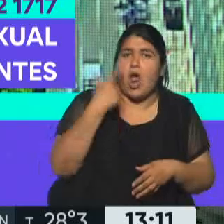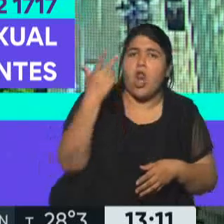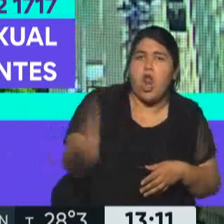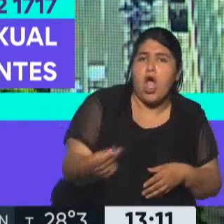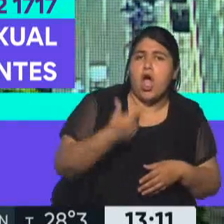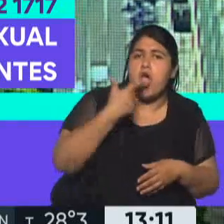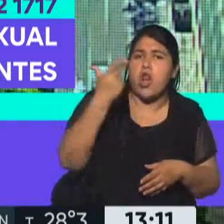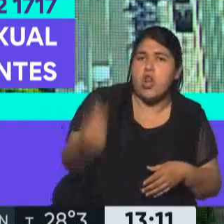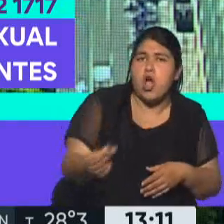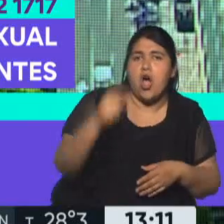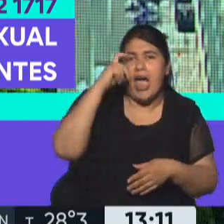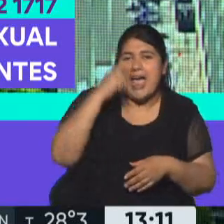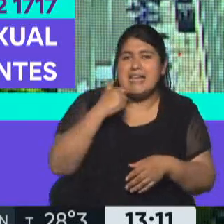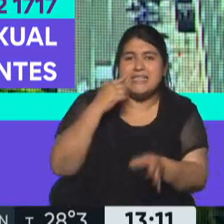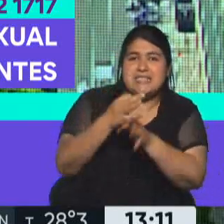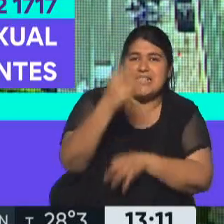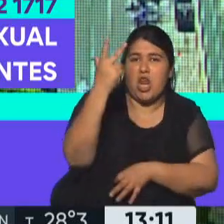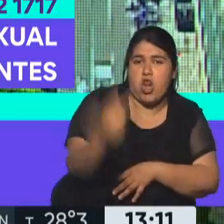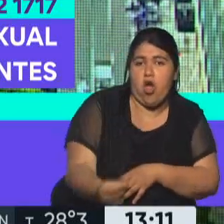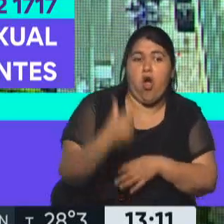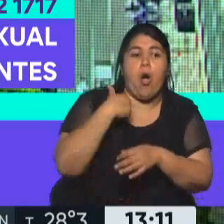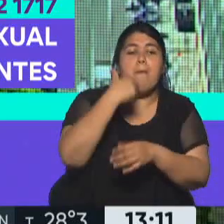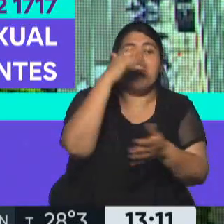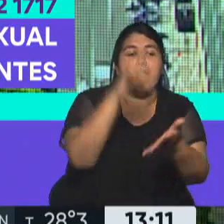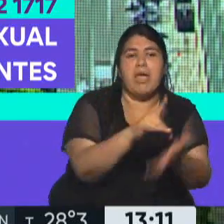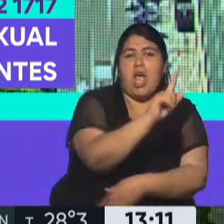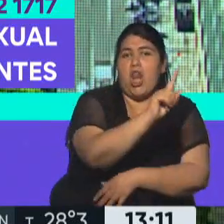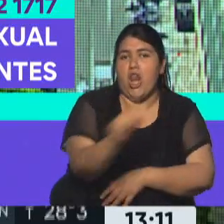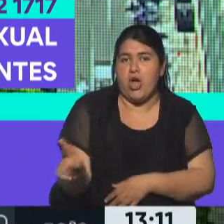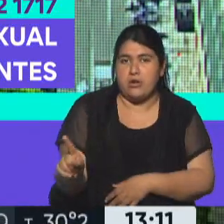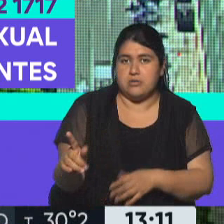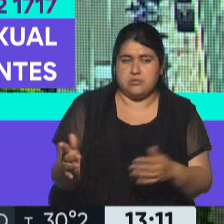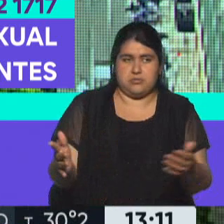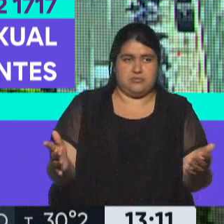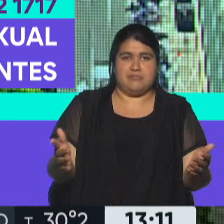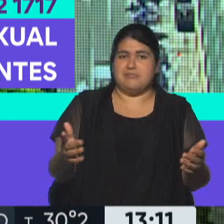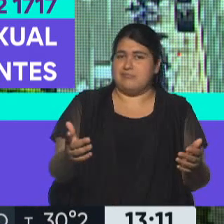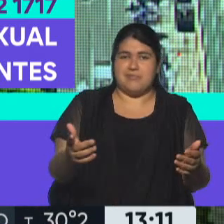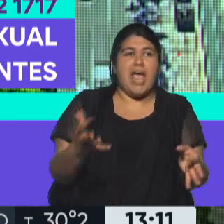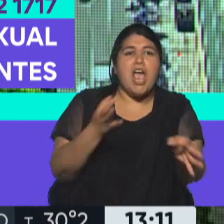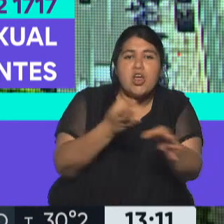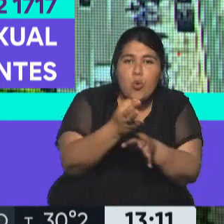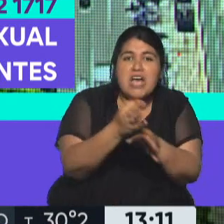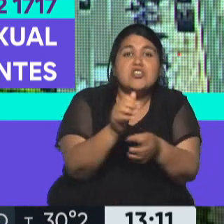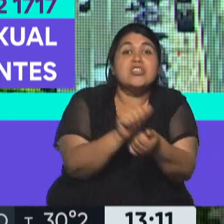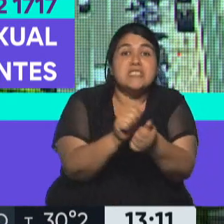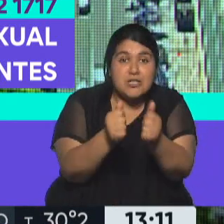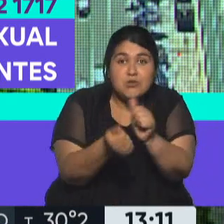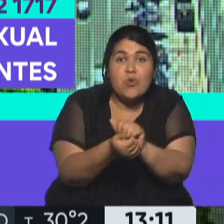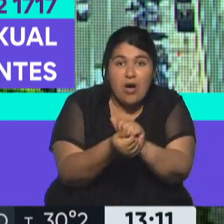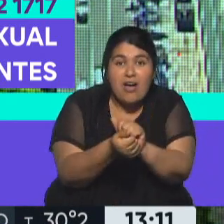la educación sexual para mis hijos, con mi hijo no te metas, bueno, de lo que se trata la educación sexual es de que con tu hijo no se